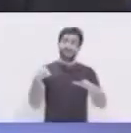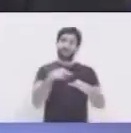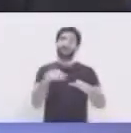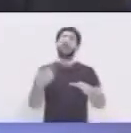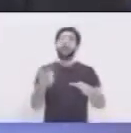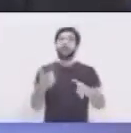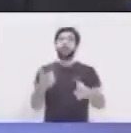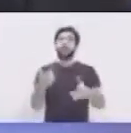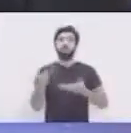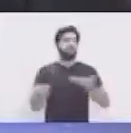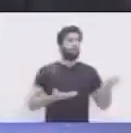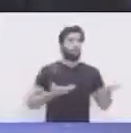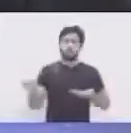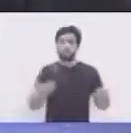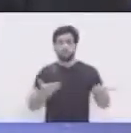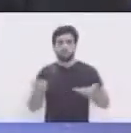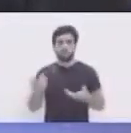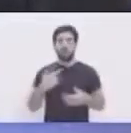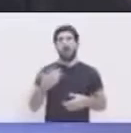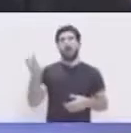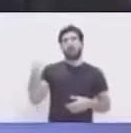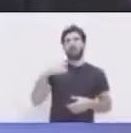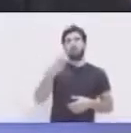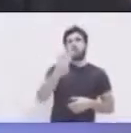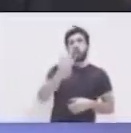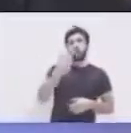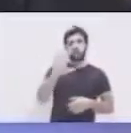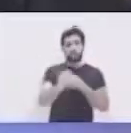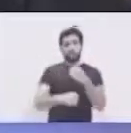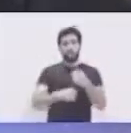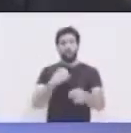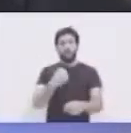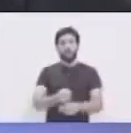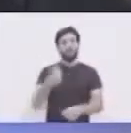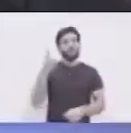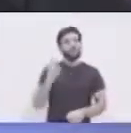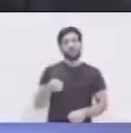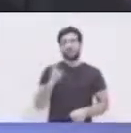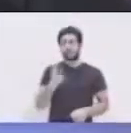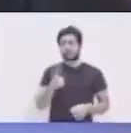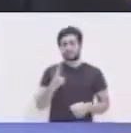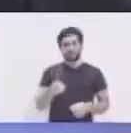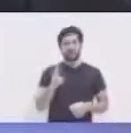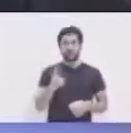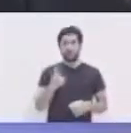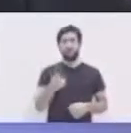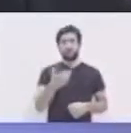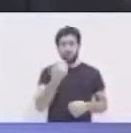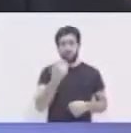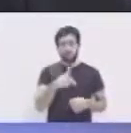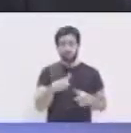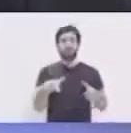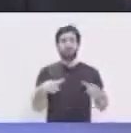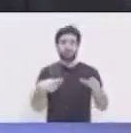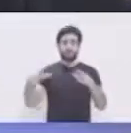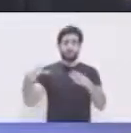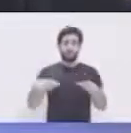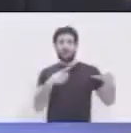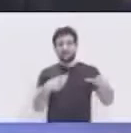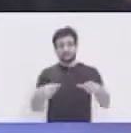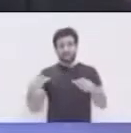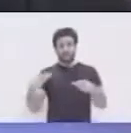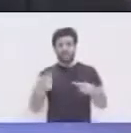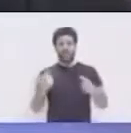el fútbol y desde creo que tenía 4 o 5 años cuando comenzó la tradición de mi pastel de fútbol y siempre era lo mismo. Lo bueno es que